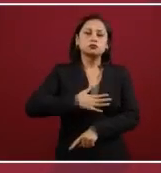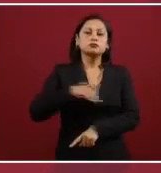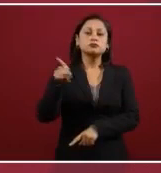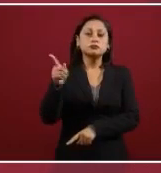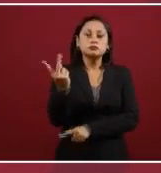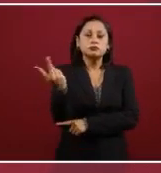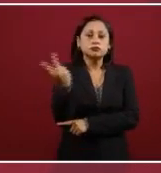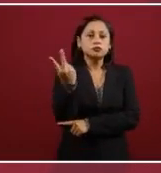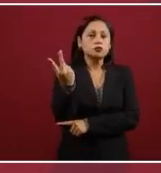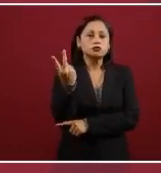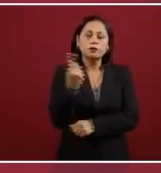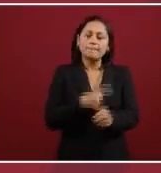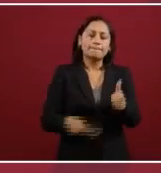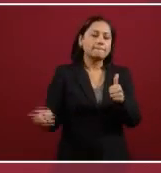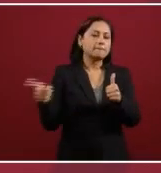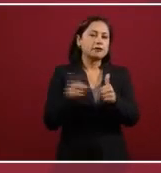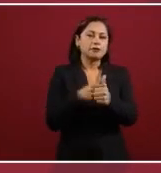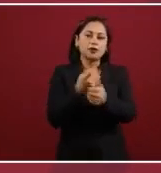esclavitud.